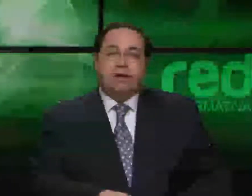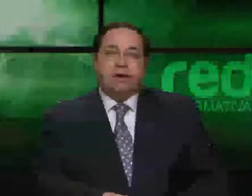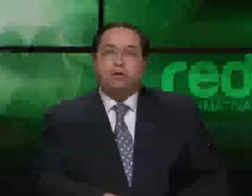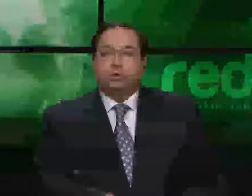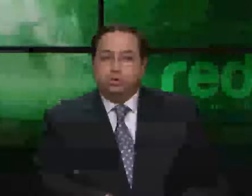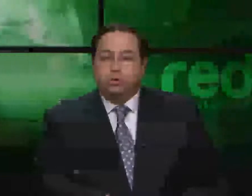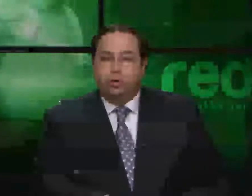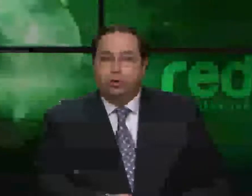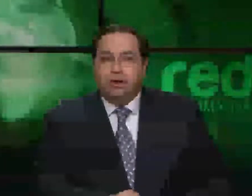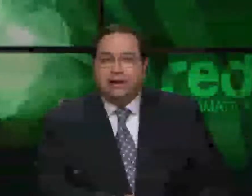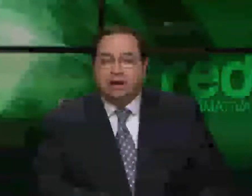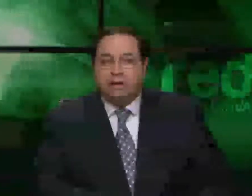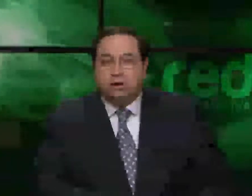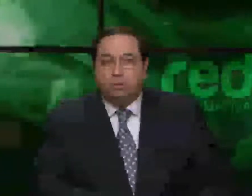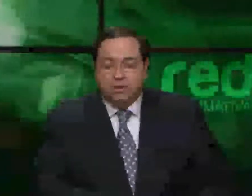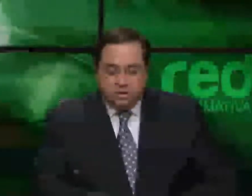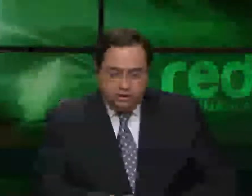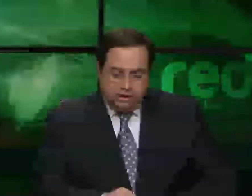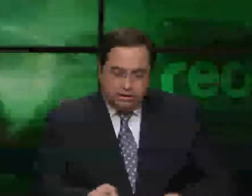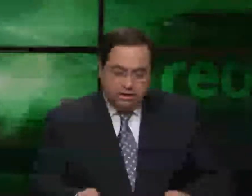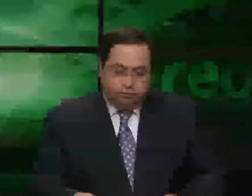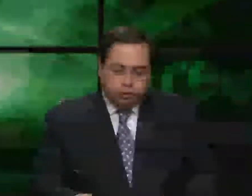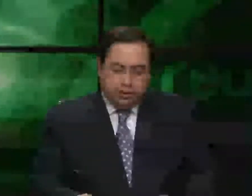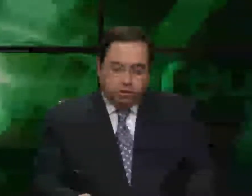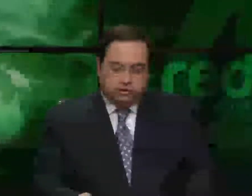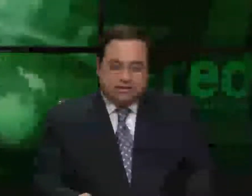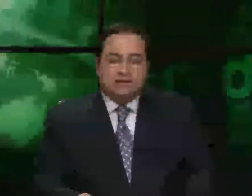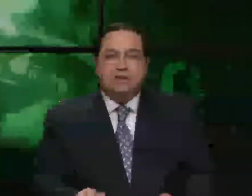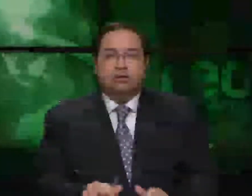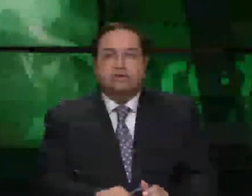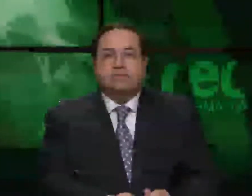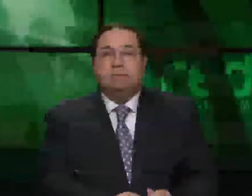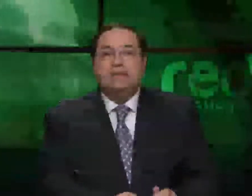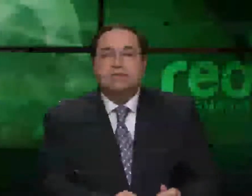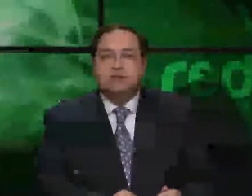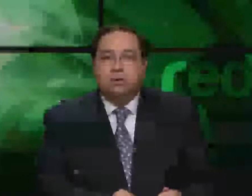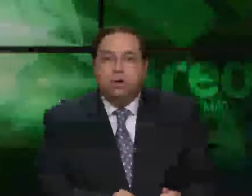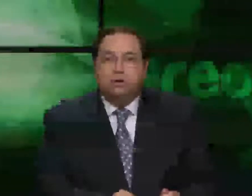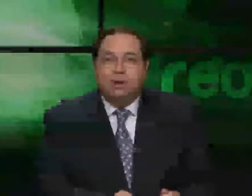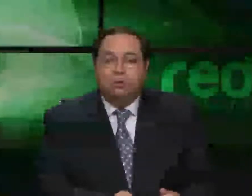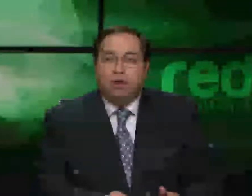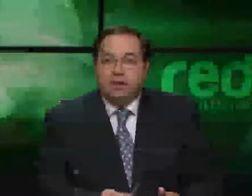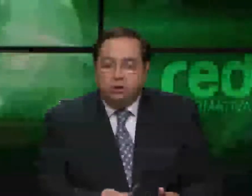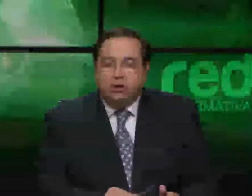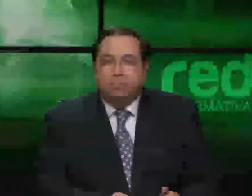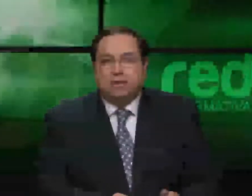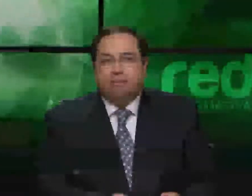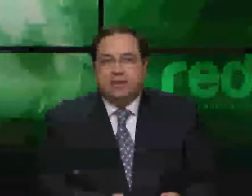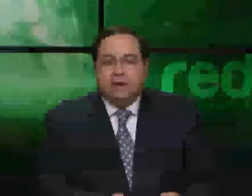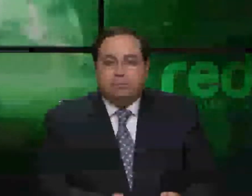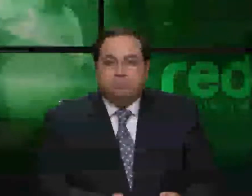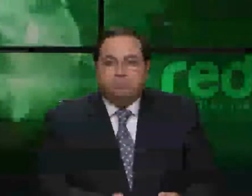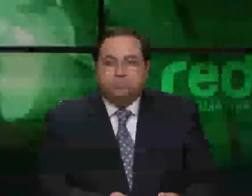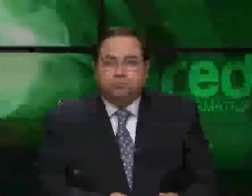García, reconoció hoy el trabajo de funcionarios que se retiraron tras 25 años de labor, esto en el